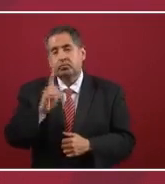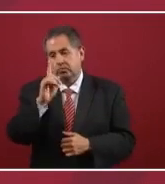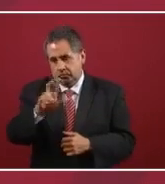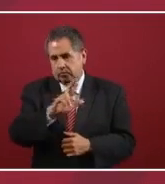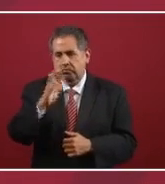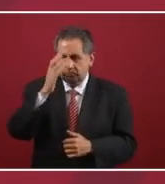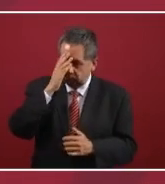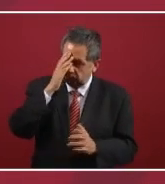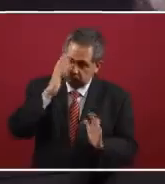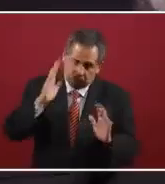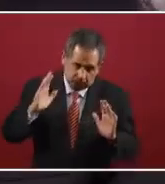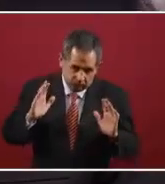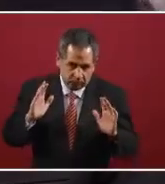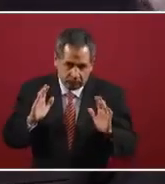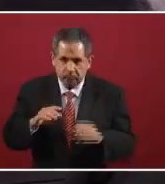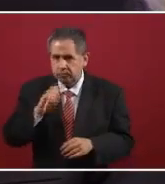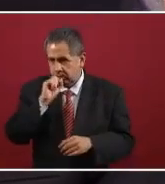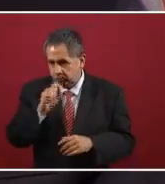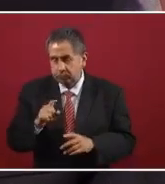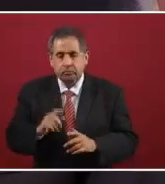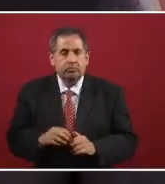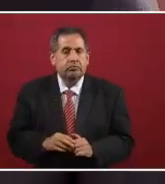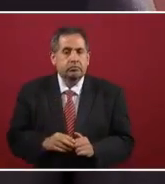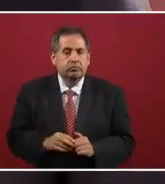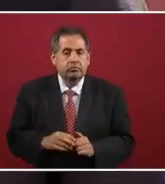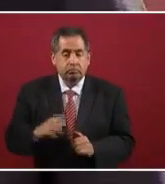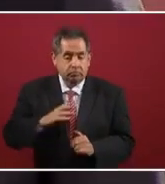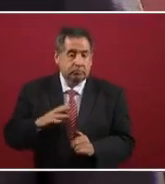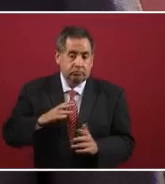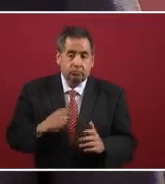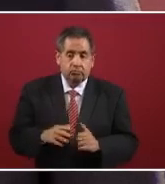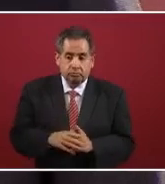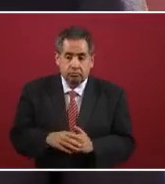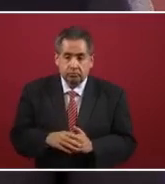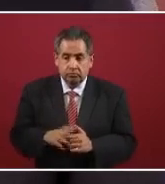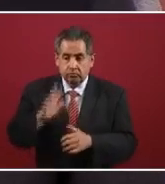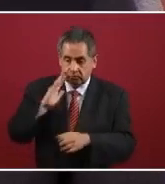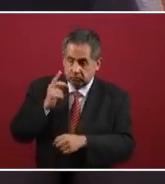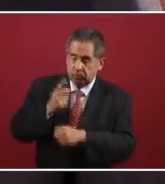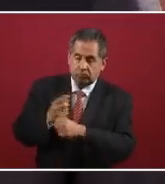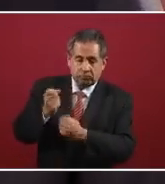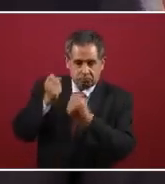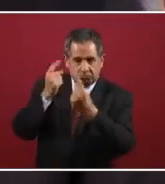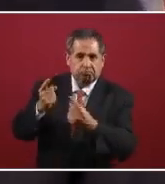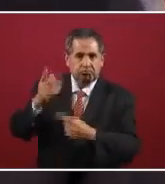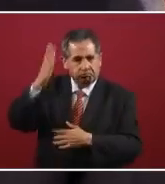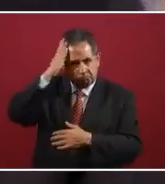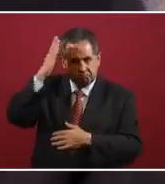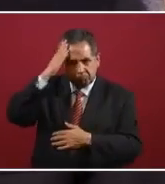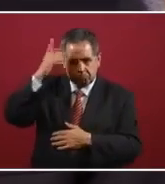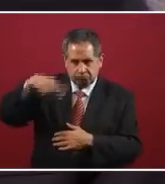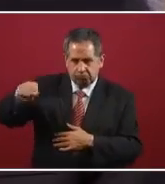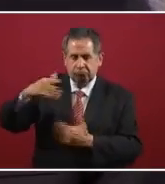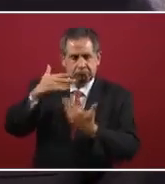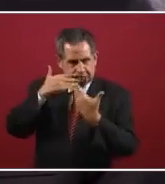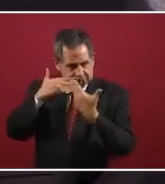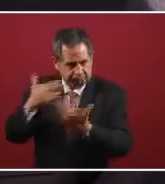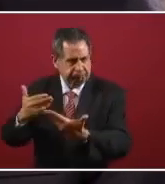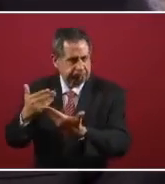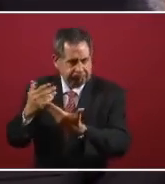reconocer también que hubo voluntad de parte de los dirigentes,